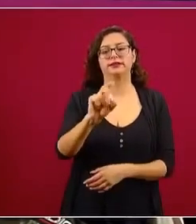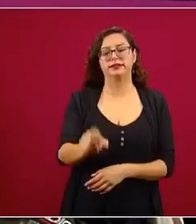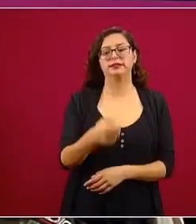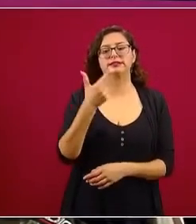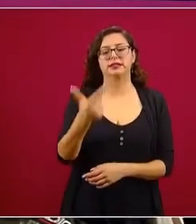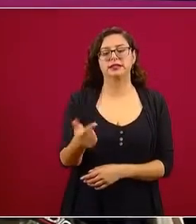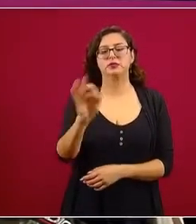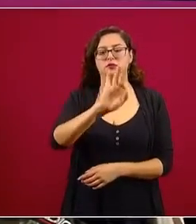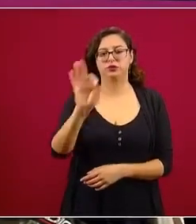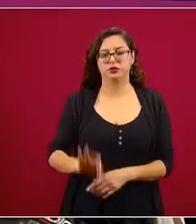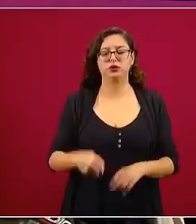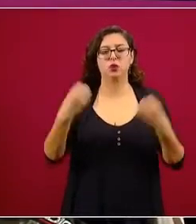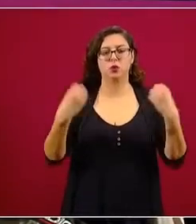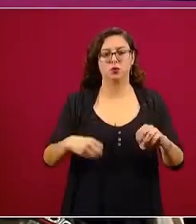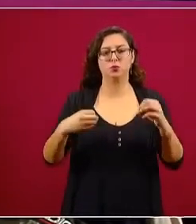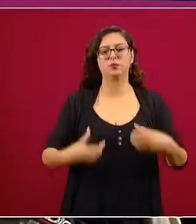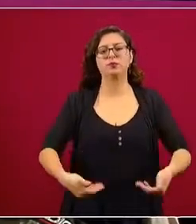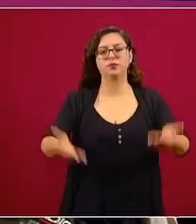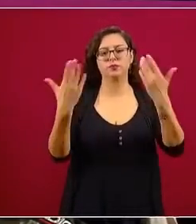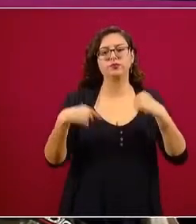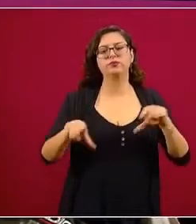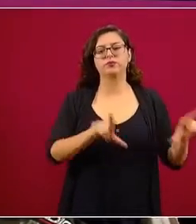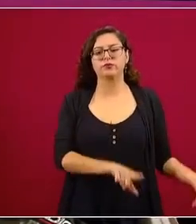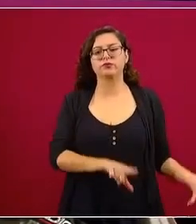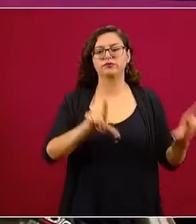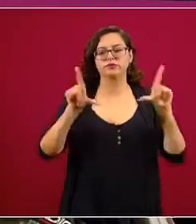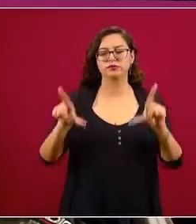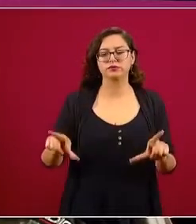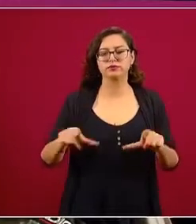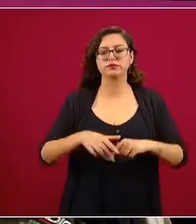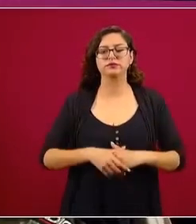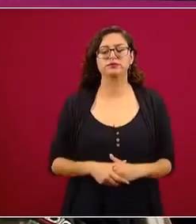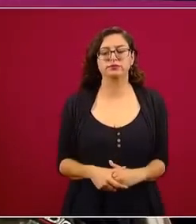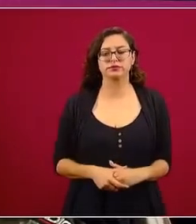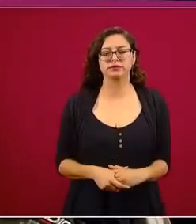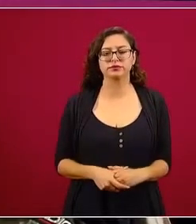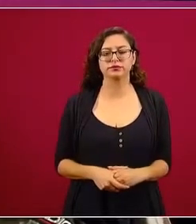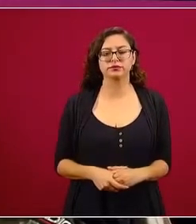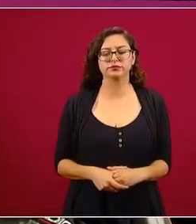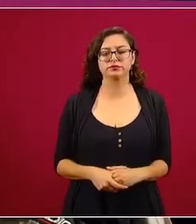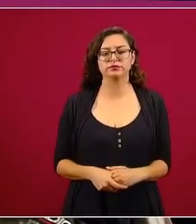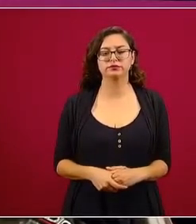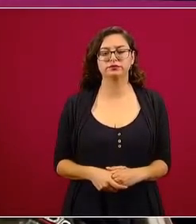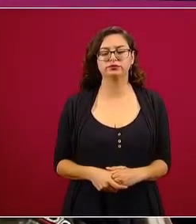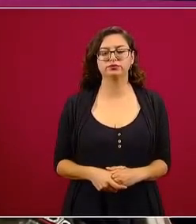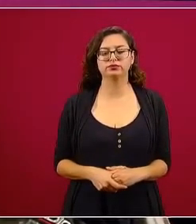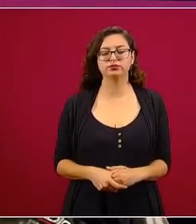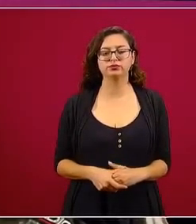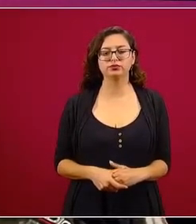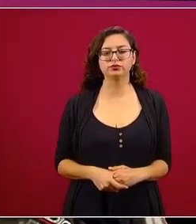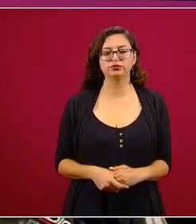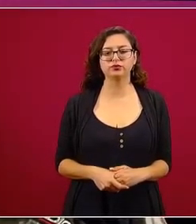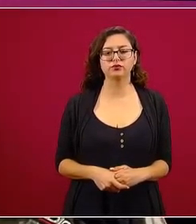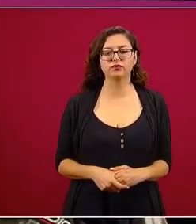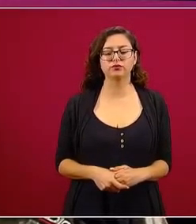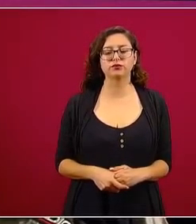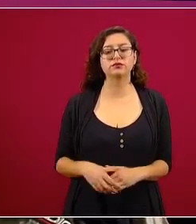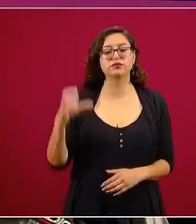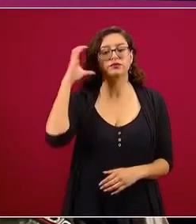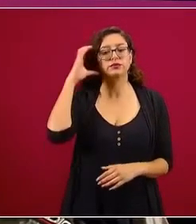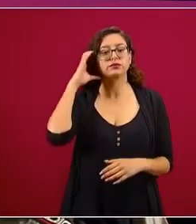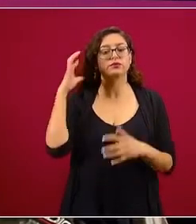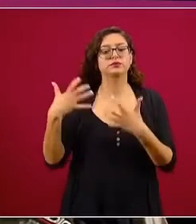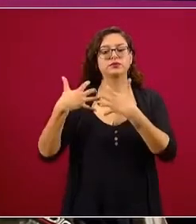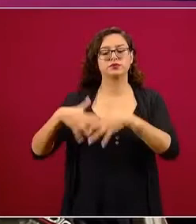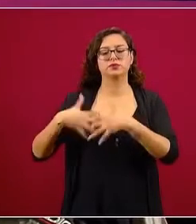37% de ocupación. Veamos la siguiente diapositiva. Son específicamente las camas con